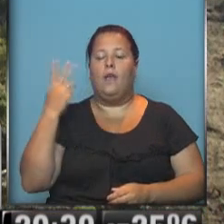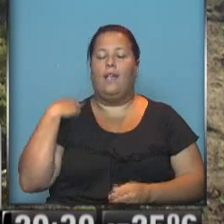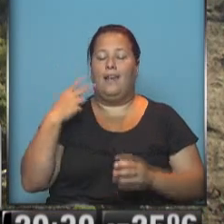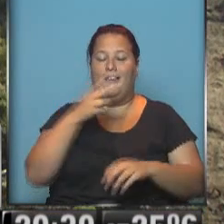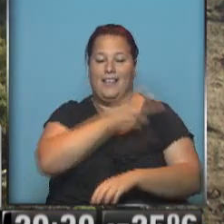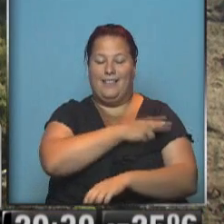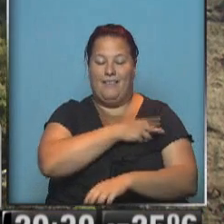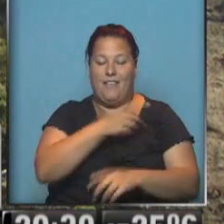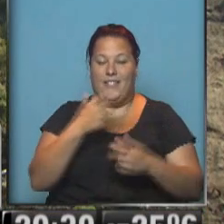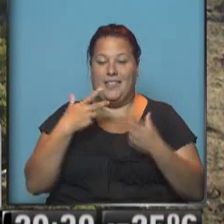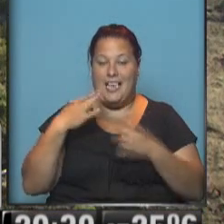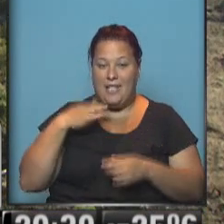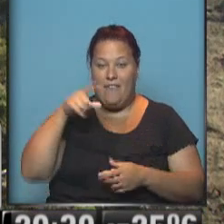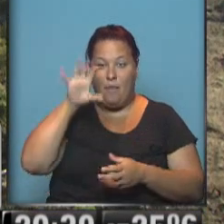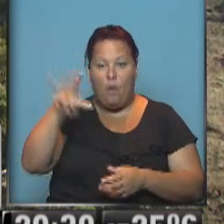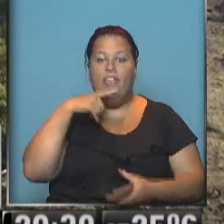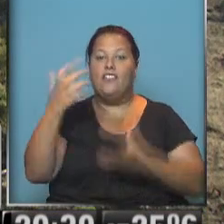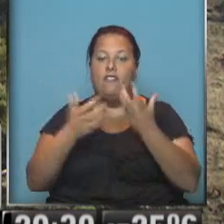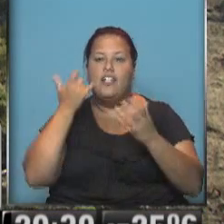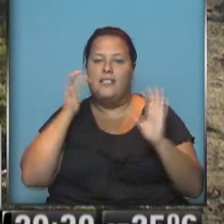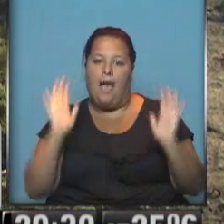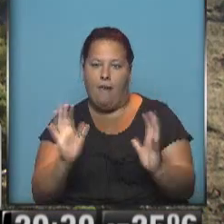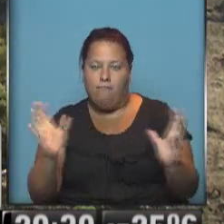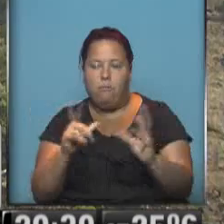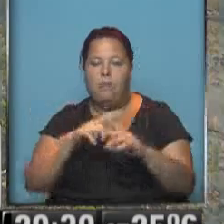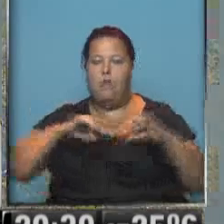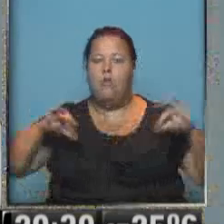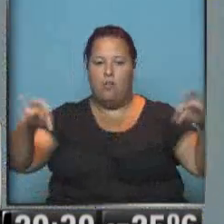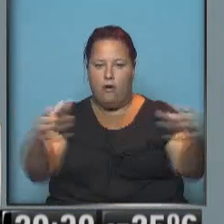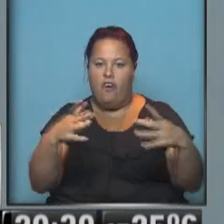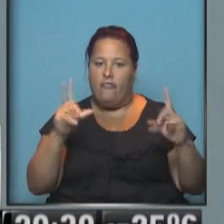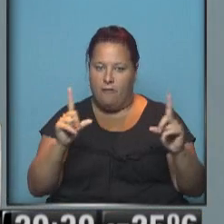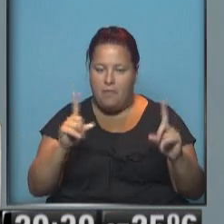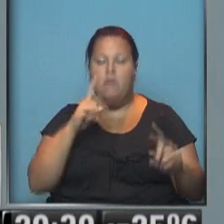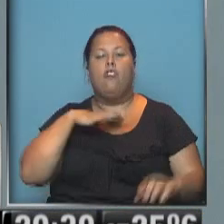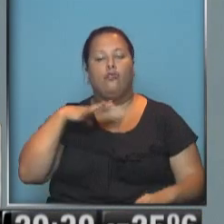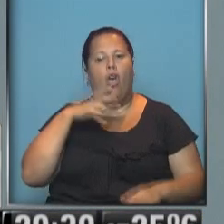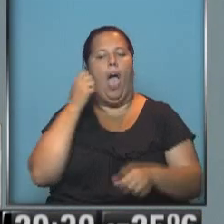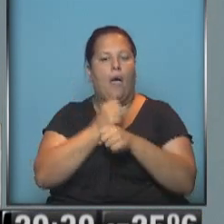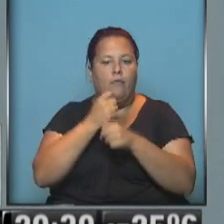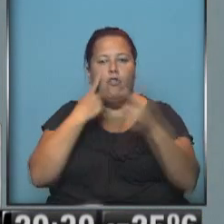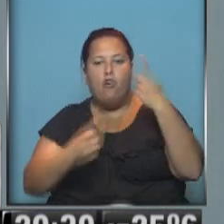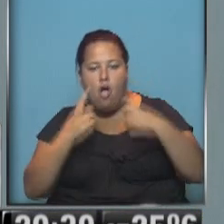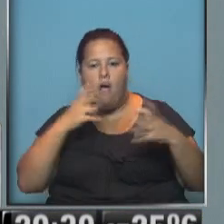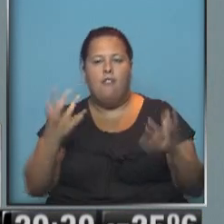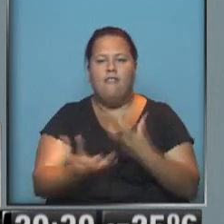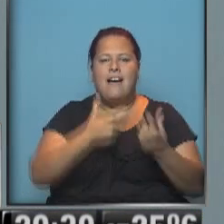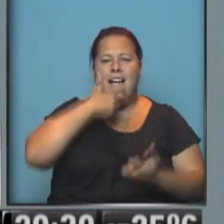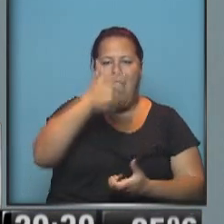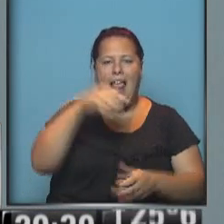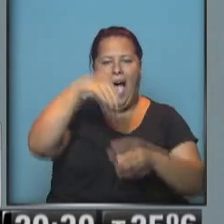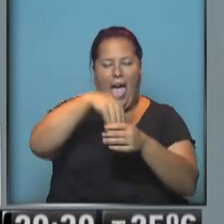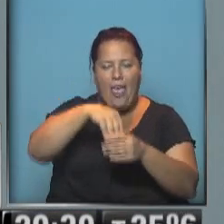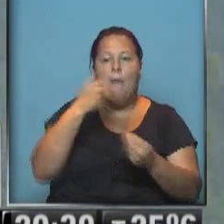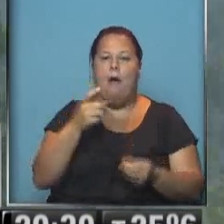en todo su perímetro y que continúan las tareas de control en los focos calientes del interior para evitar cualquier tipo de reiniciación del